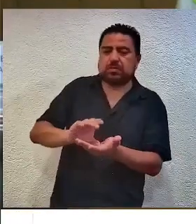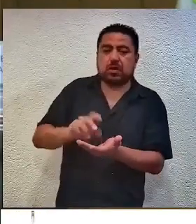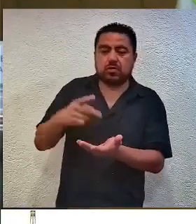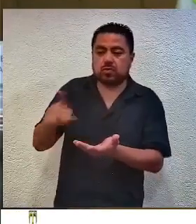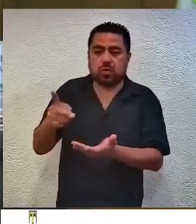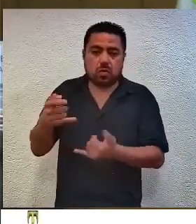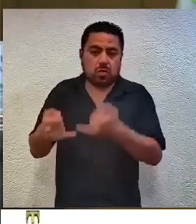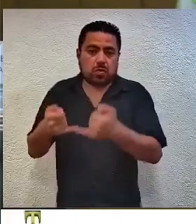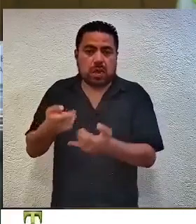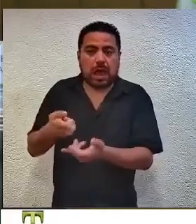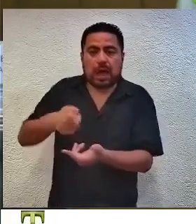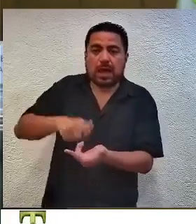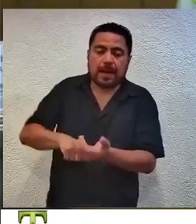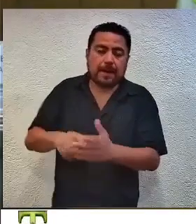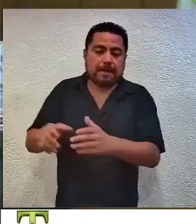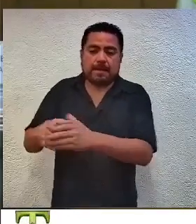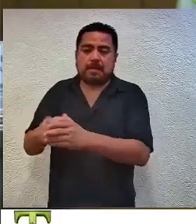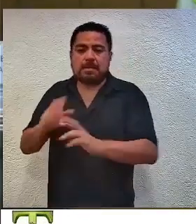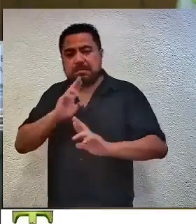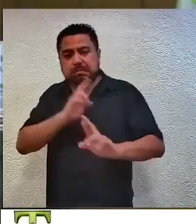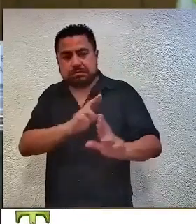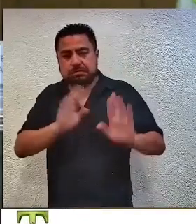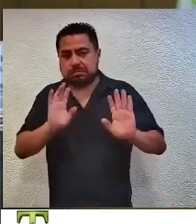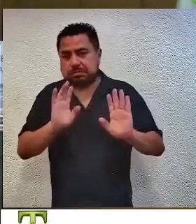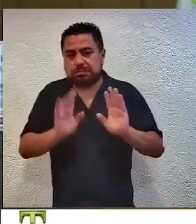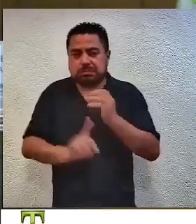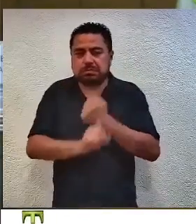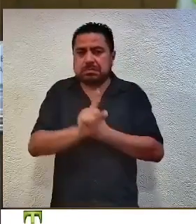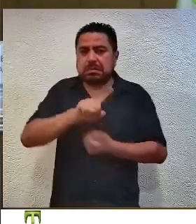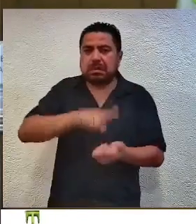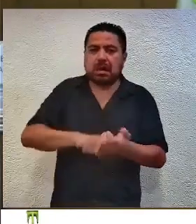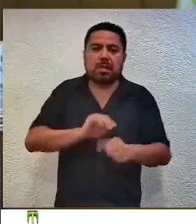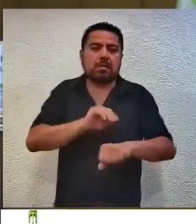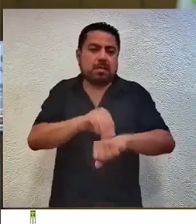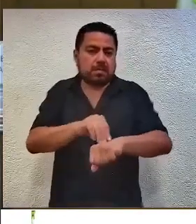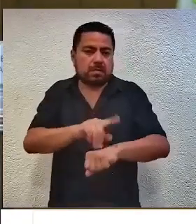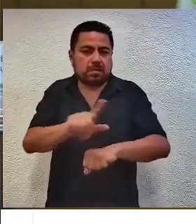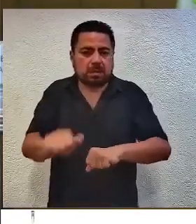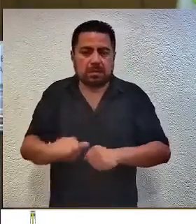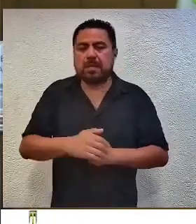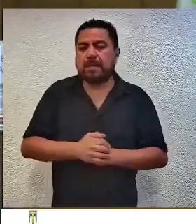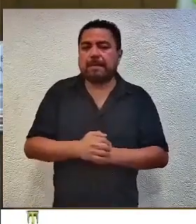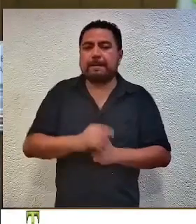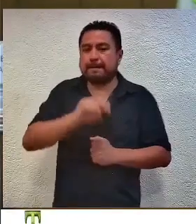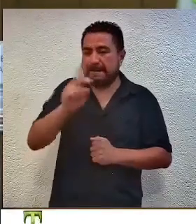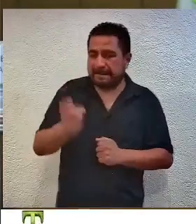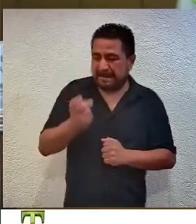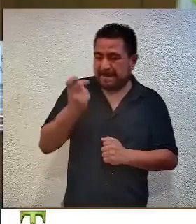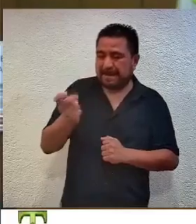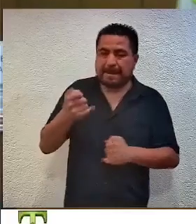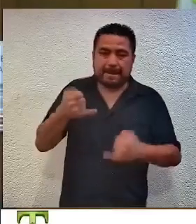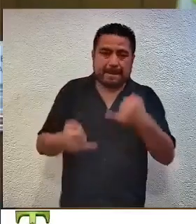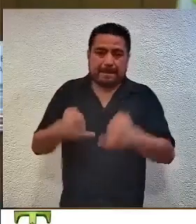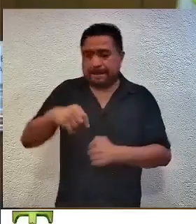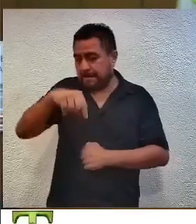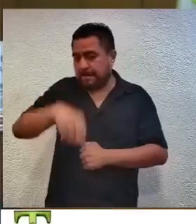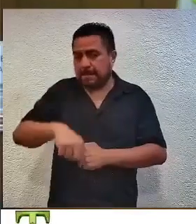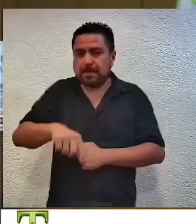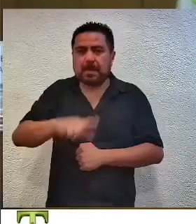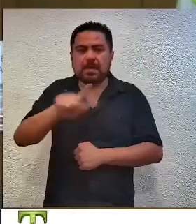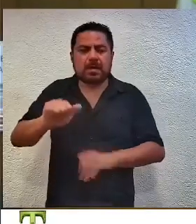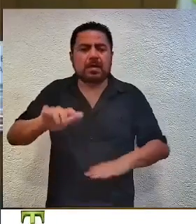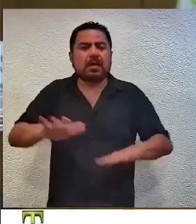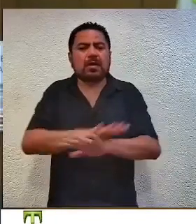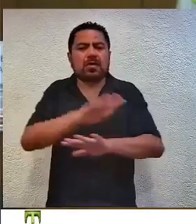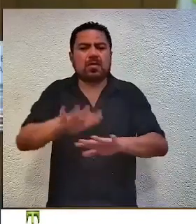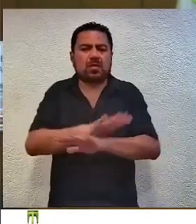jurídico interno resuelvan lo que a derecho proceda. De ahí que este tribunal, al sustituirse en